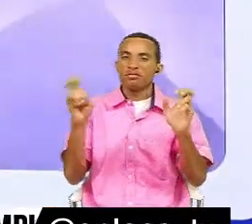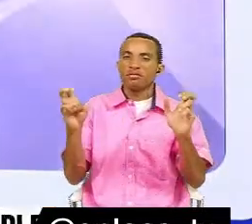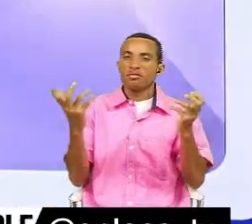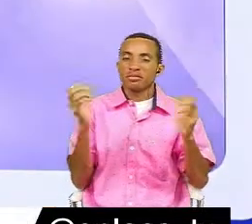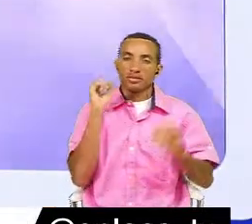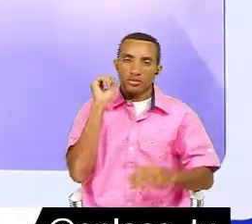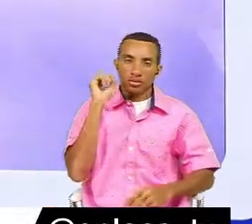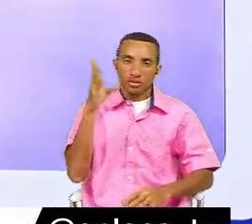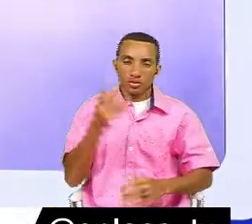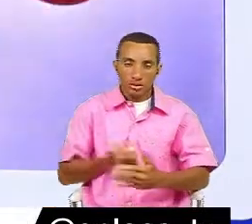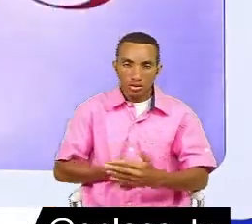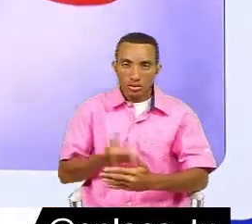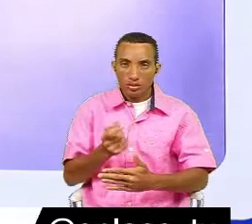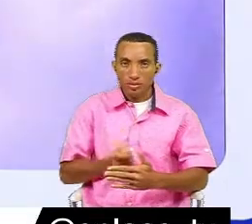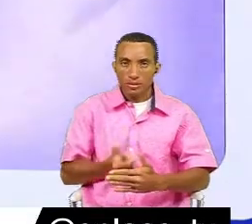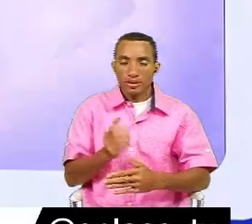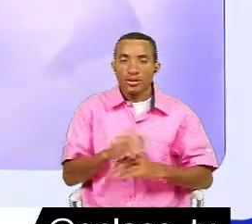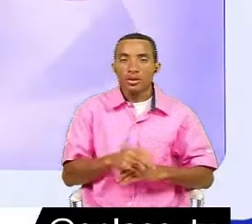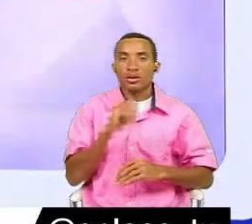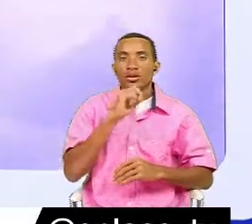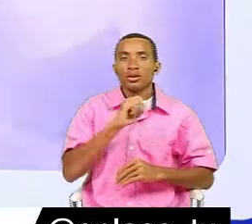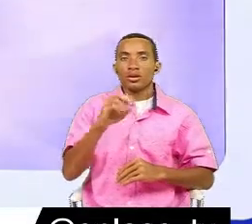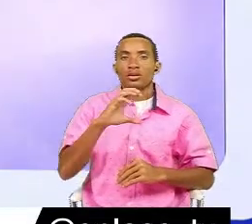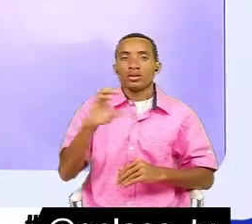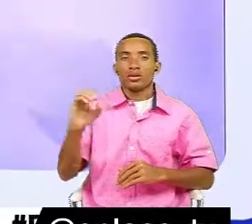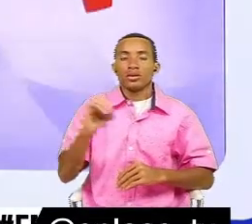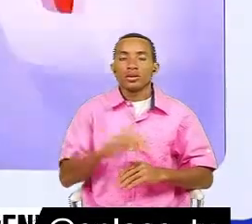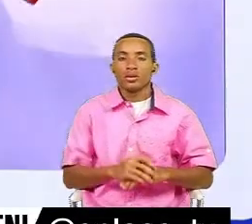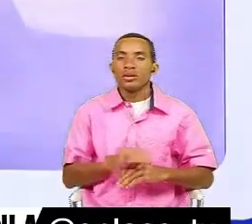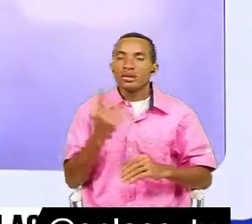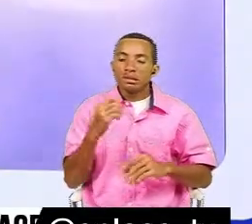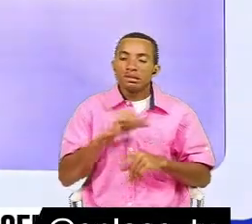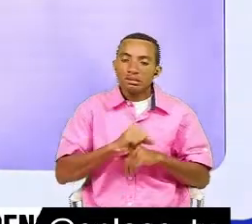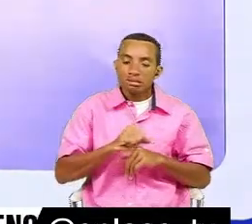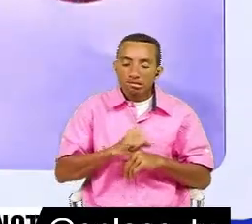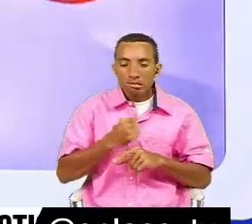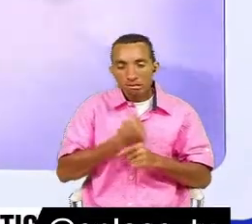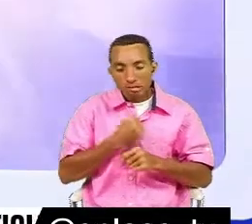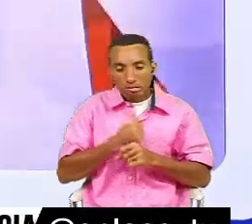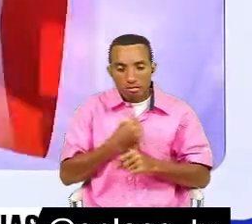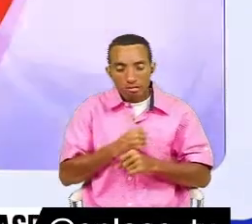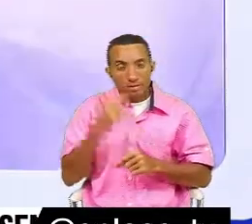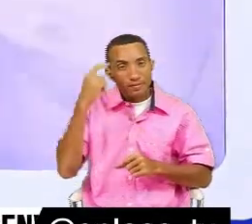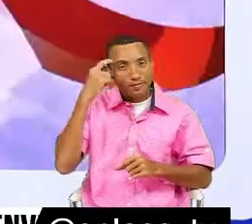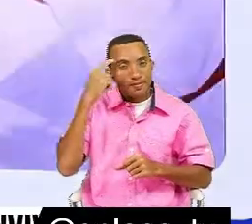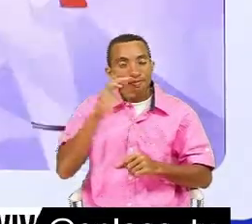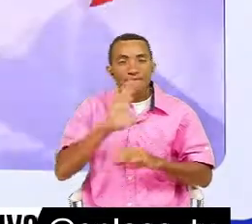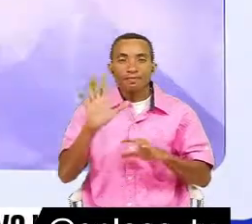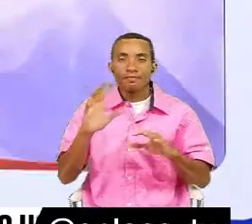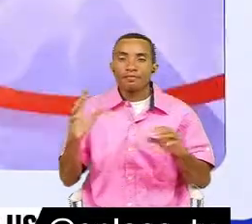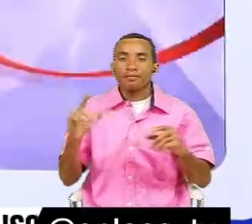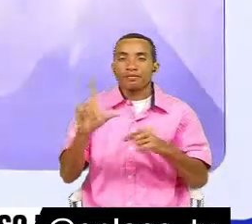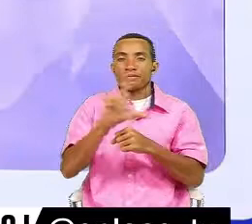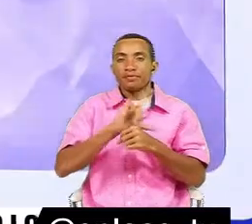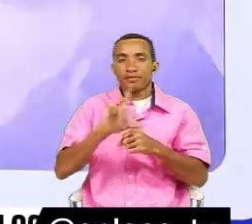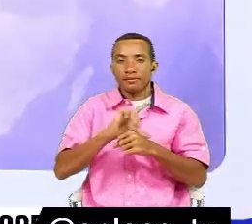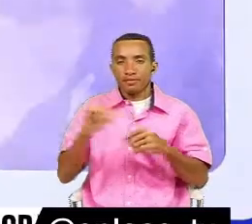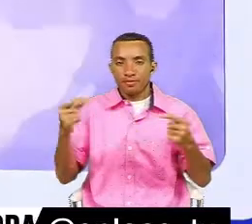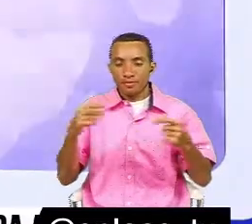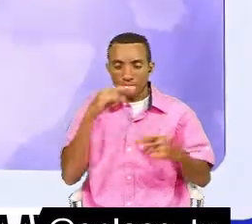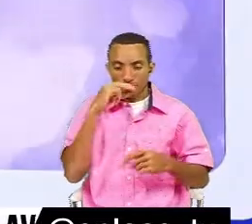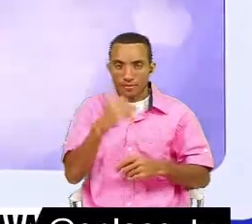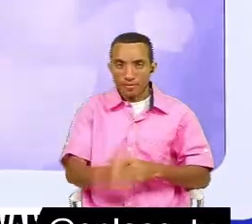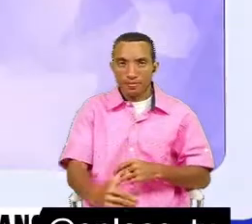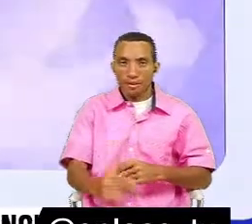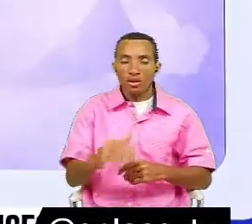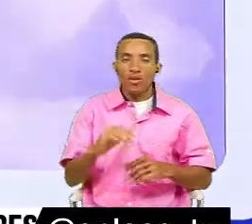Semillas del Nororiente, porque por estos días trabajan pensando en lo que será la fase regional del Pony Fútbol, la cual se cumplirá